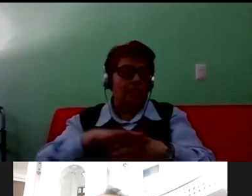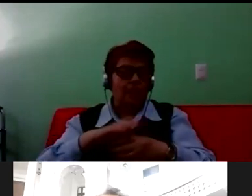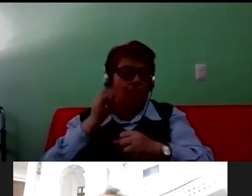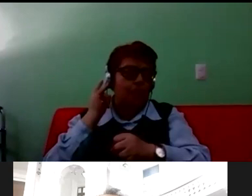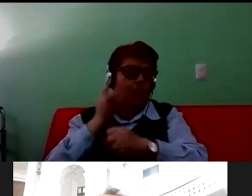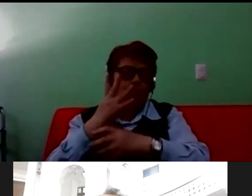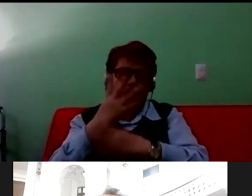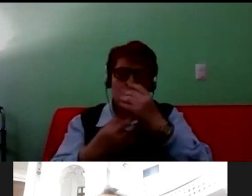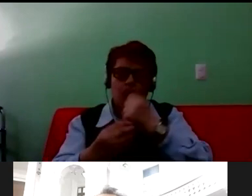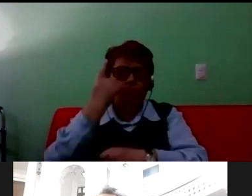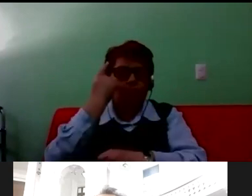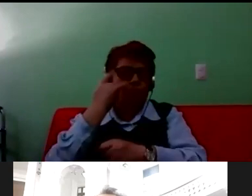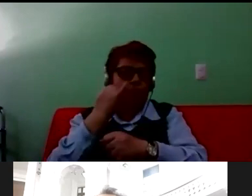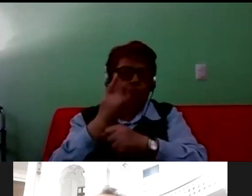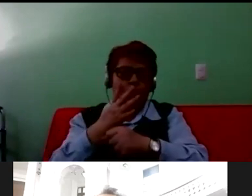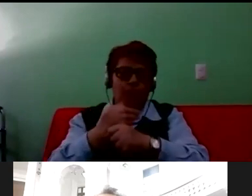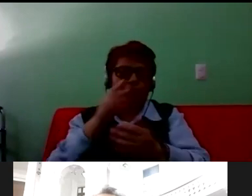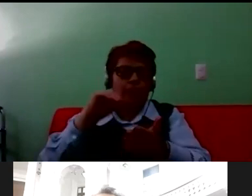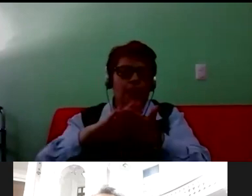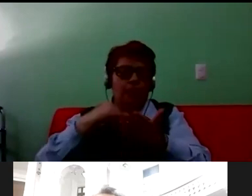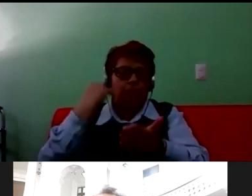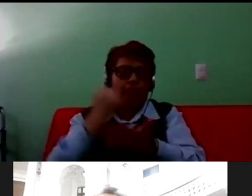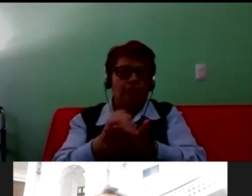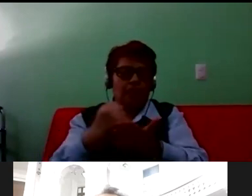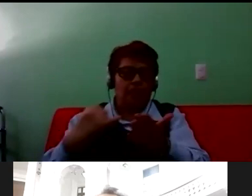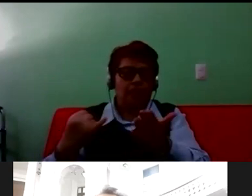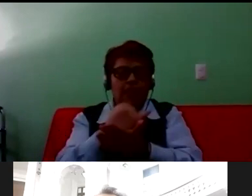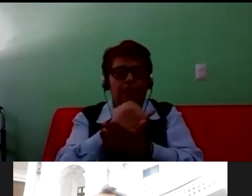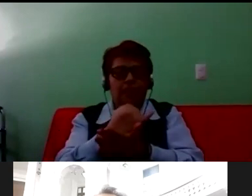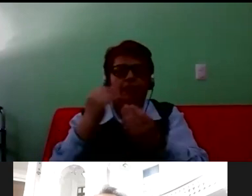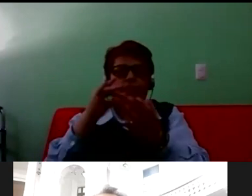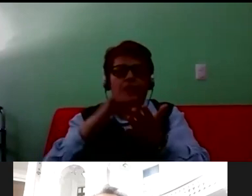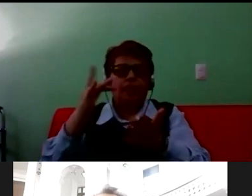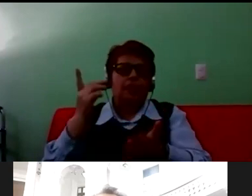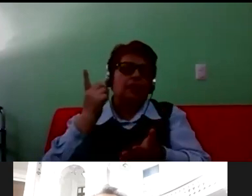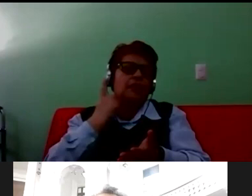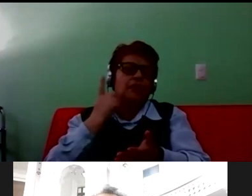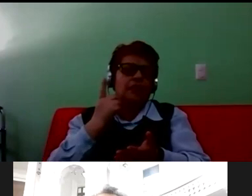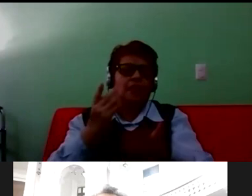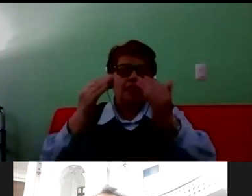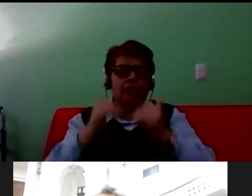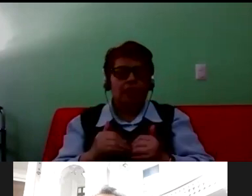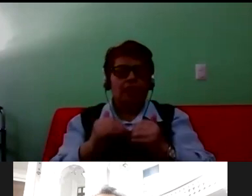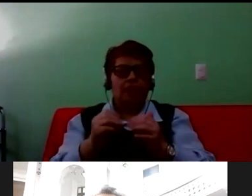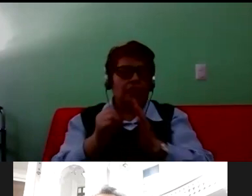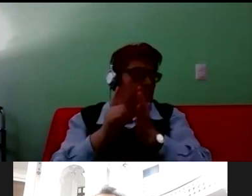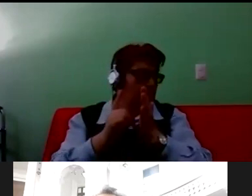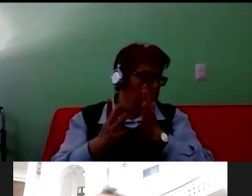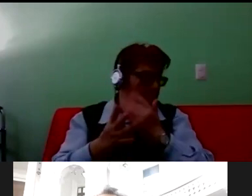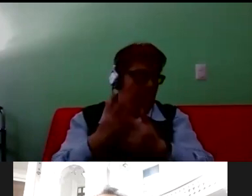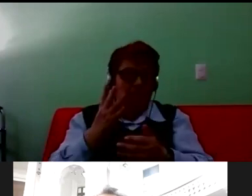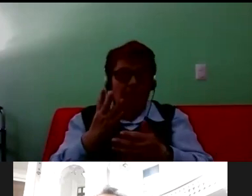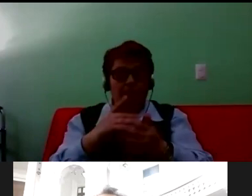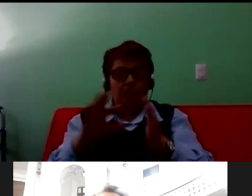unanimidad. Se aprueba el dictamen. Muchas gracias, diputado. A continuación, le solicito dar cuenta